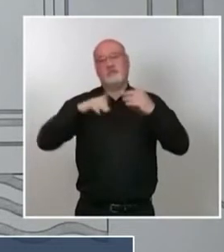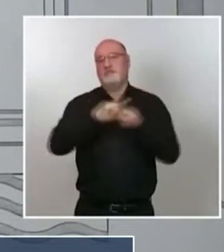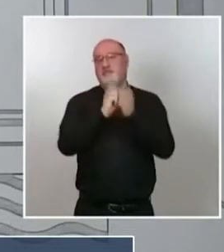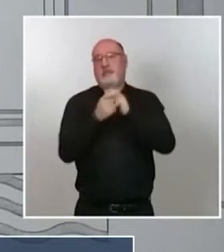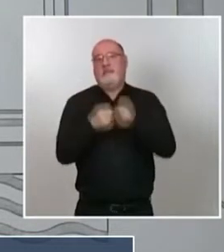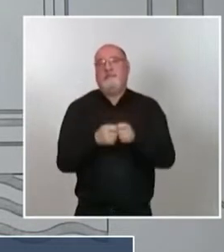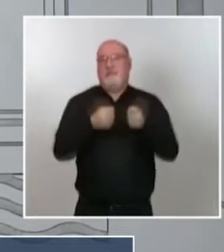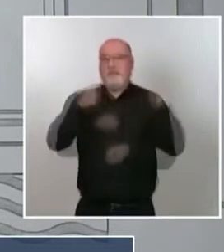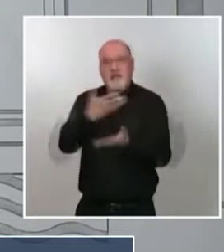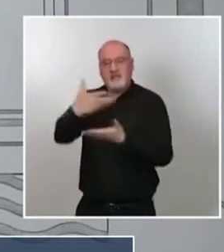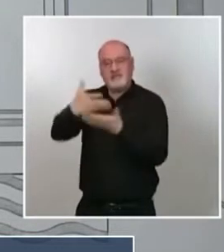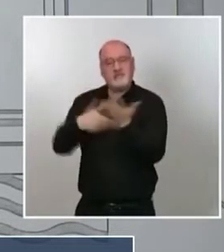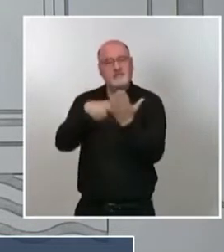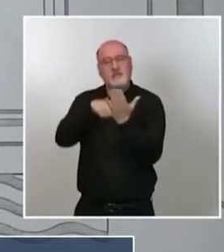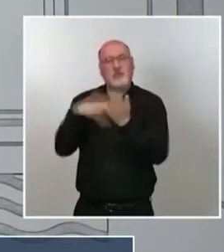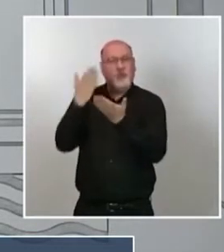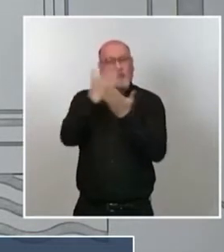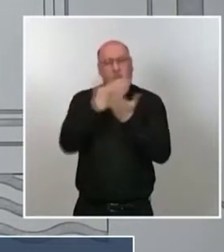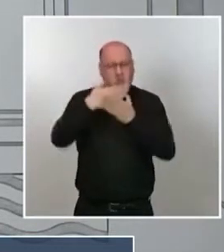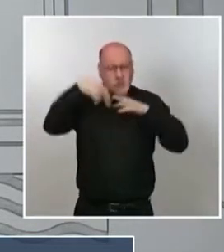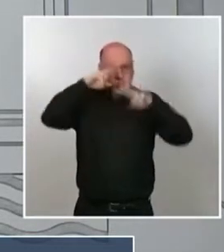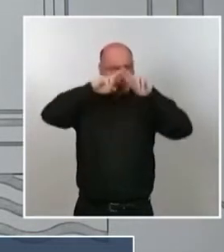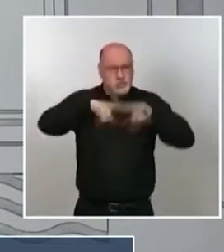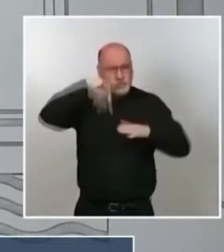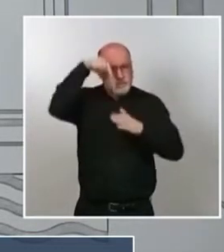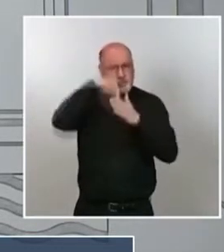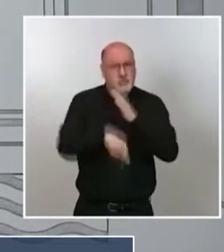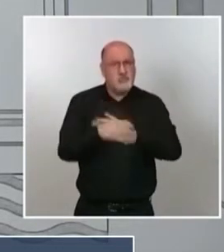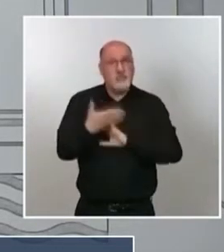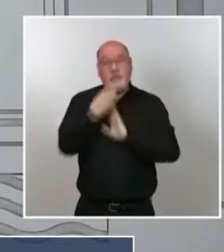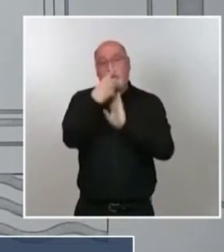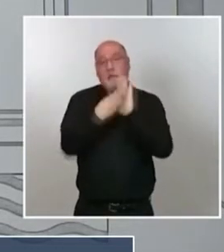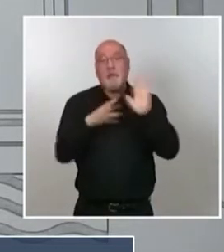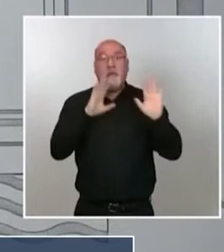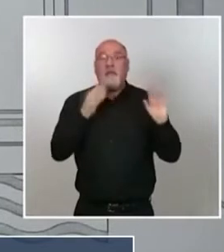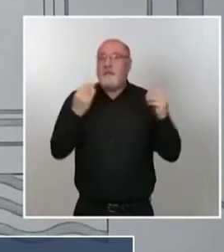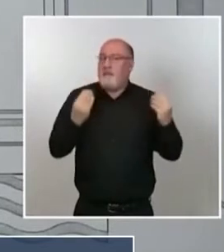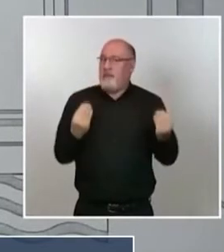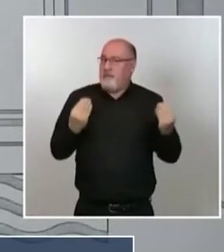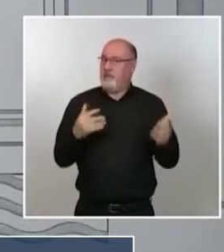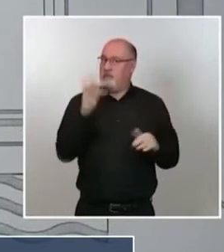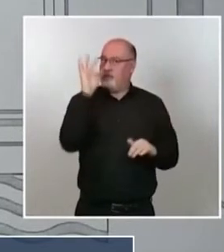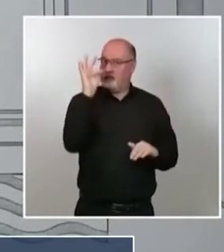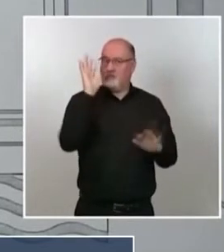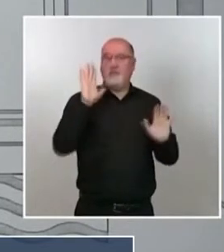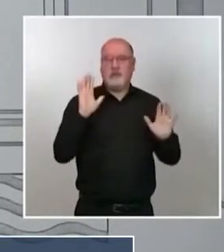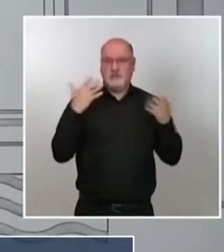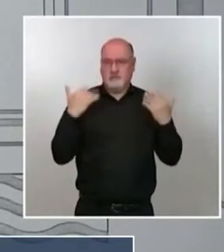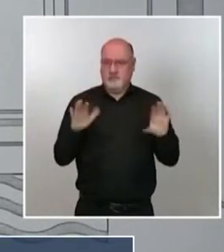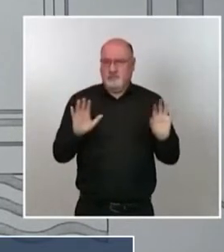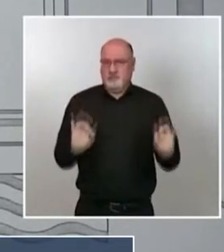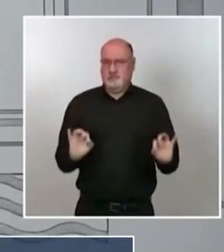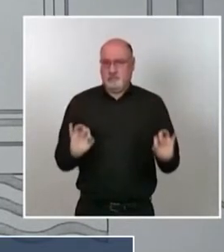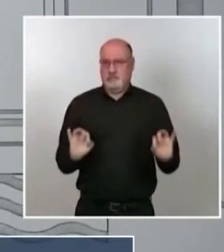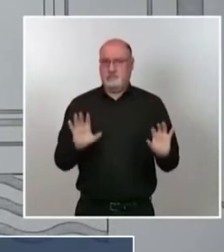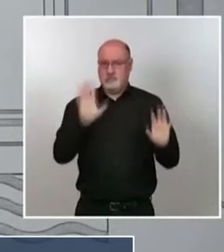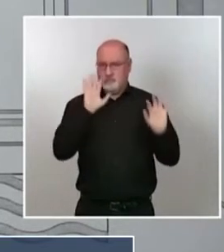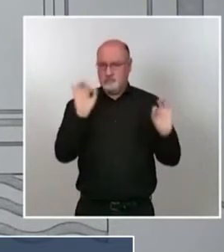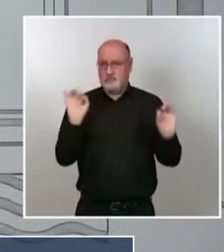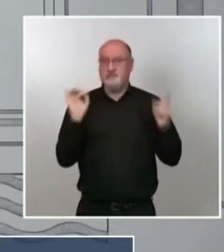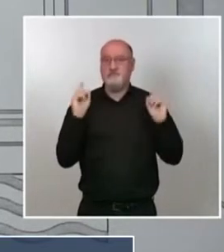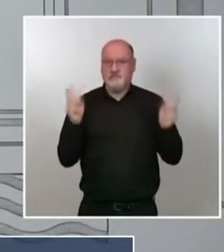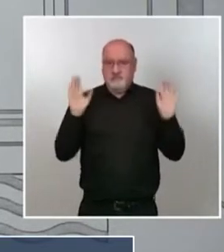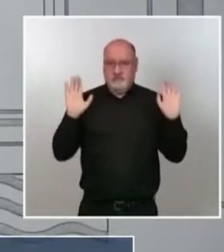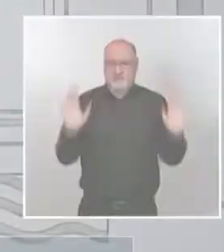los 65 años. Lo que apunta bien, lo digo así, pero también tenemos que esperar a estudiarlo y también a